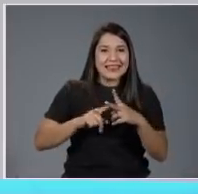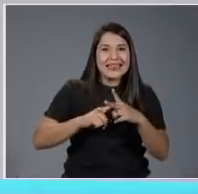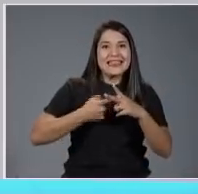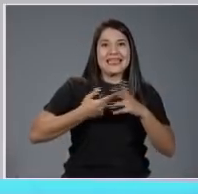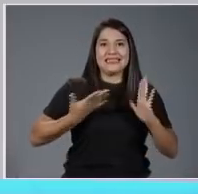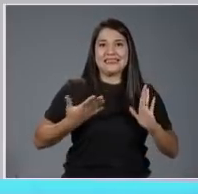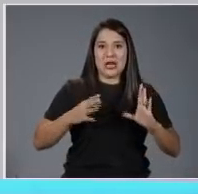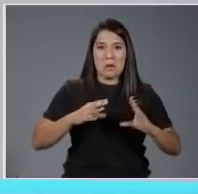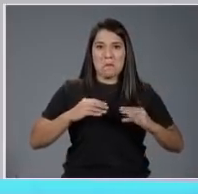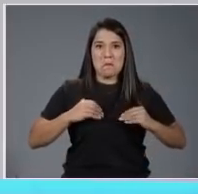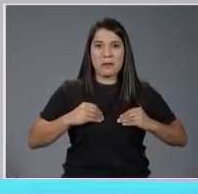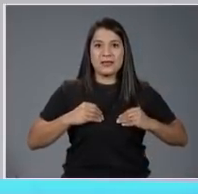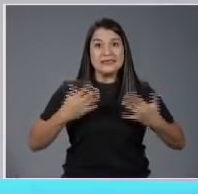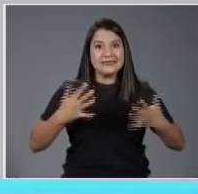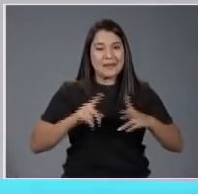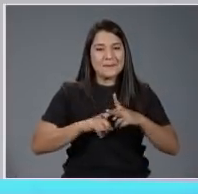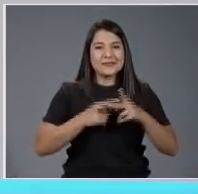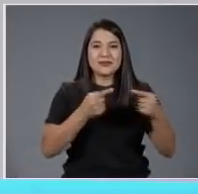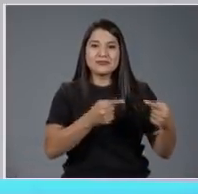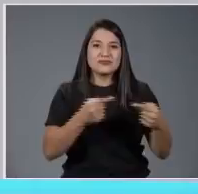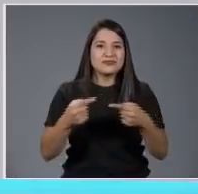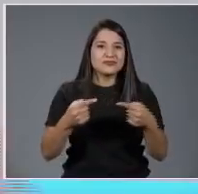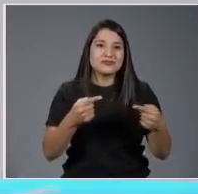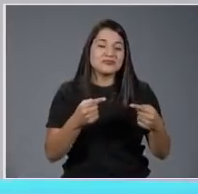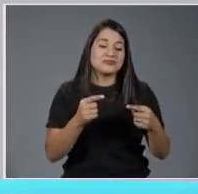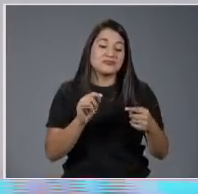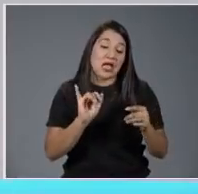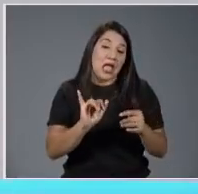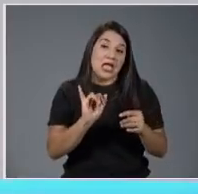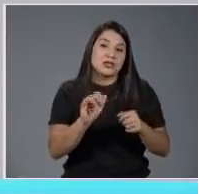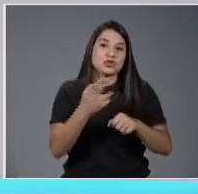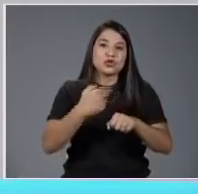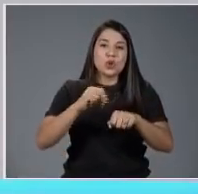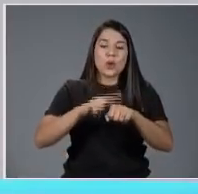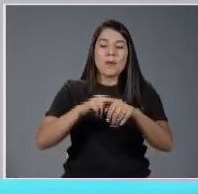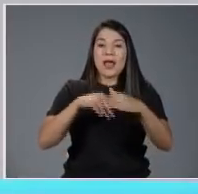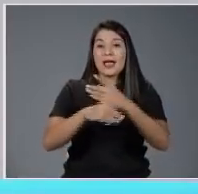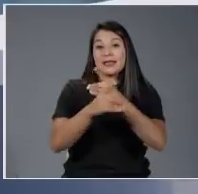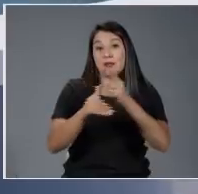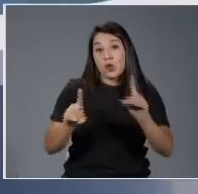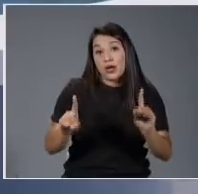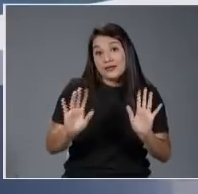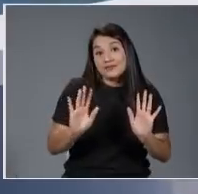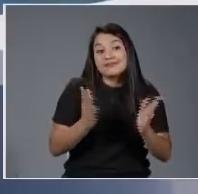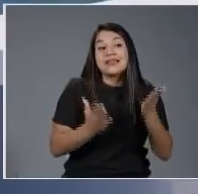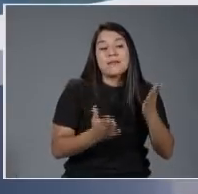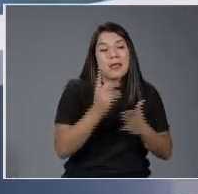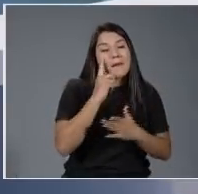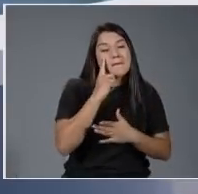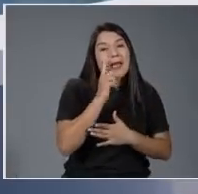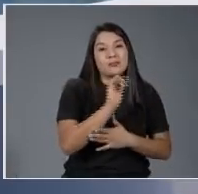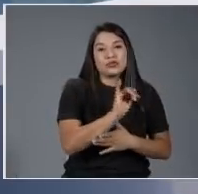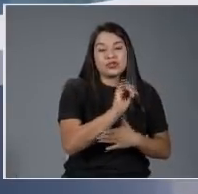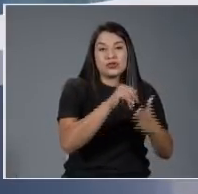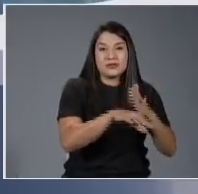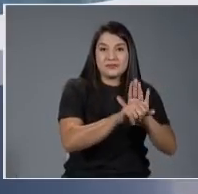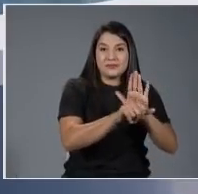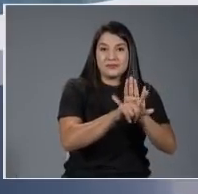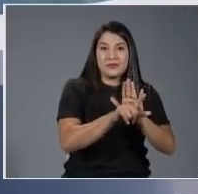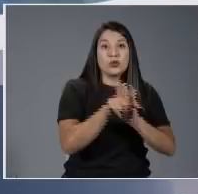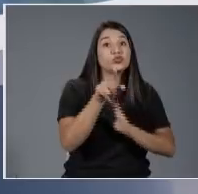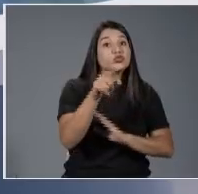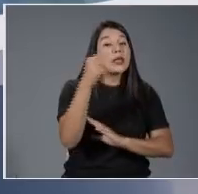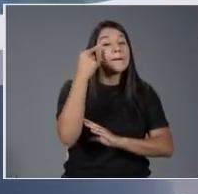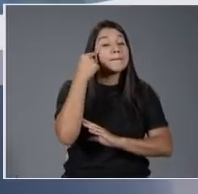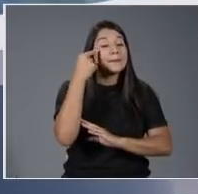es muy normal en democracia. Bueno, probablemente esto se va a reproducir en la Asamblea Legislativa. Pensemos que hay 2 fuerzas políticas